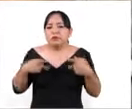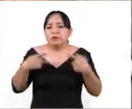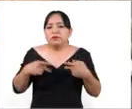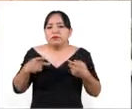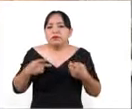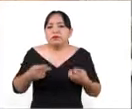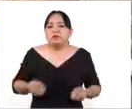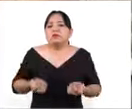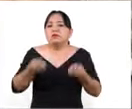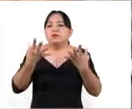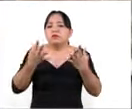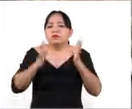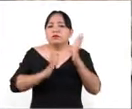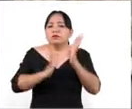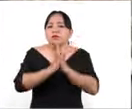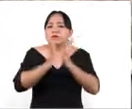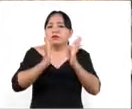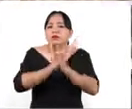al final?